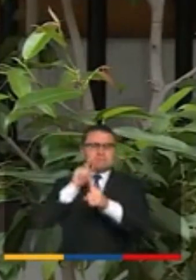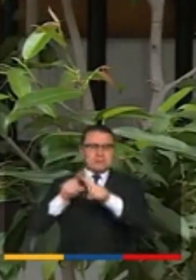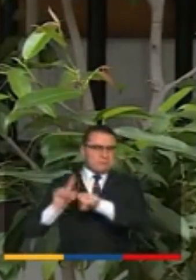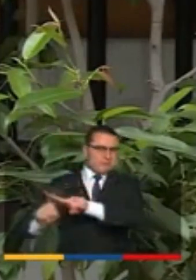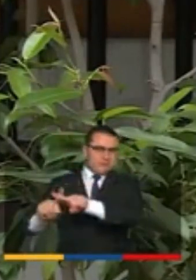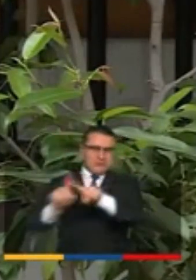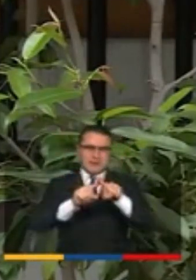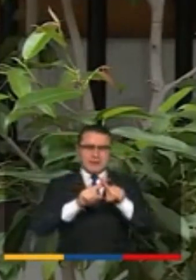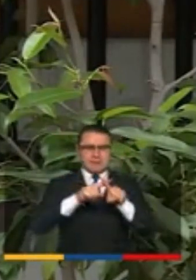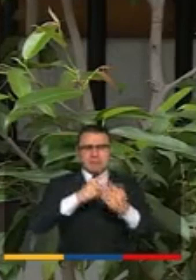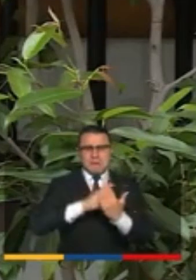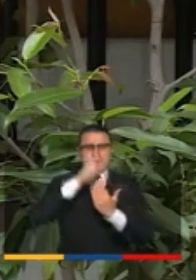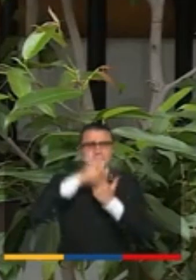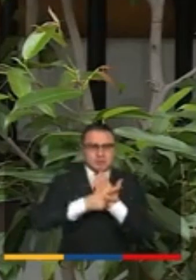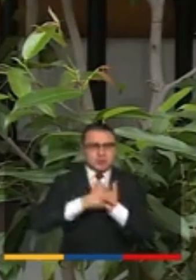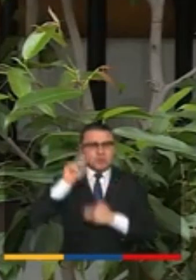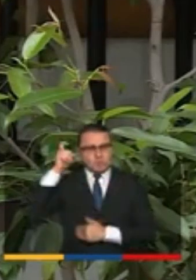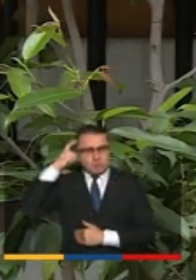que